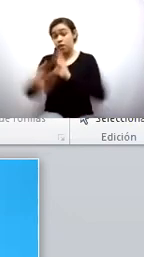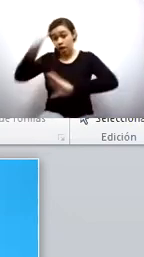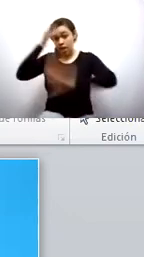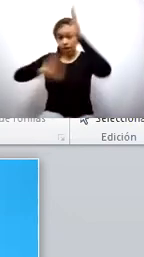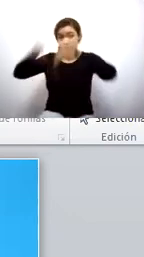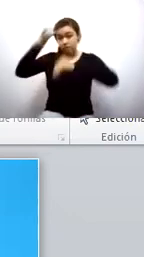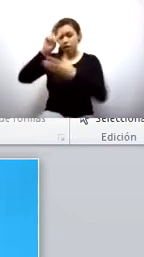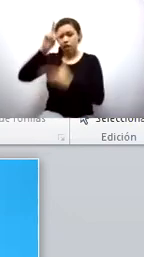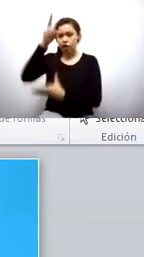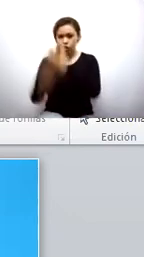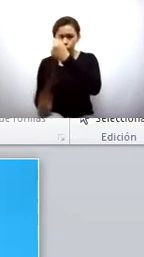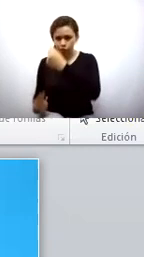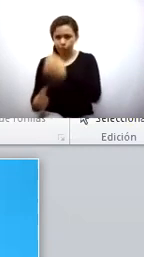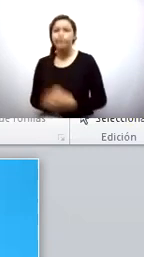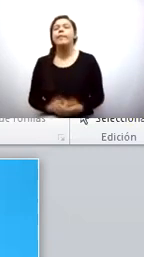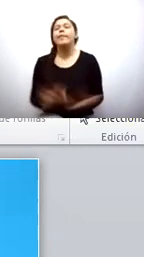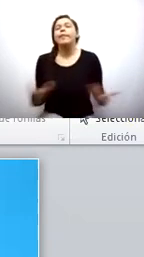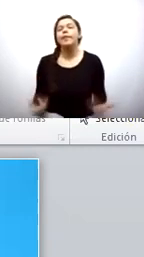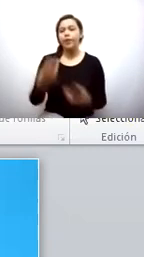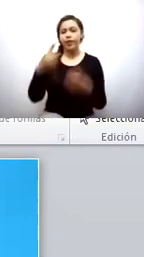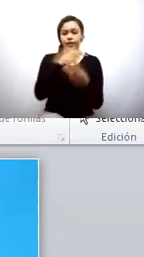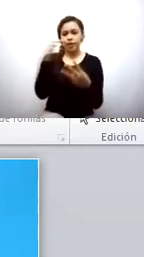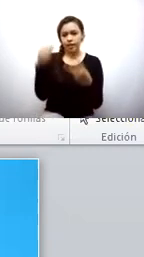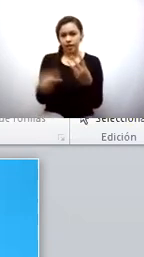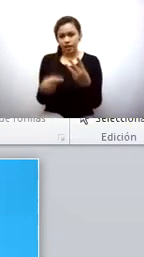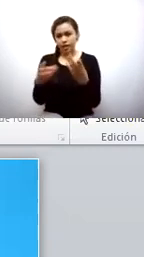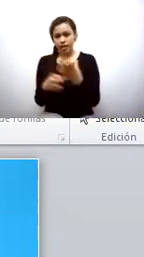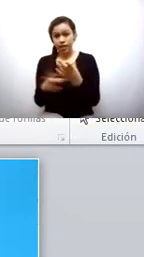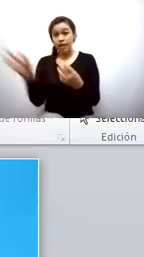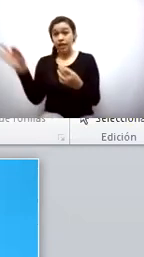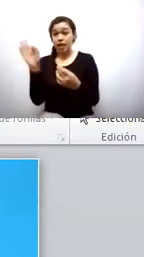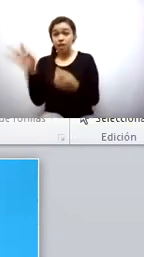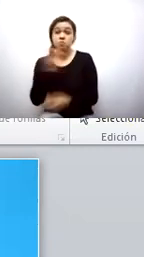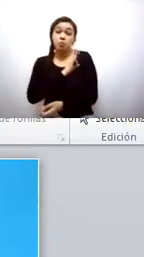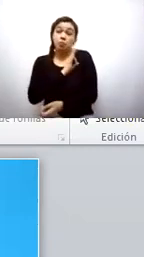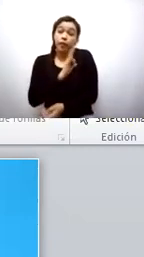híbrido. Siguen esas 3 condiciones, posibilitando